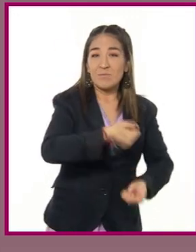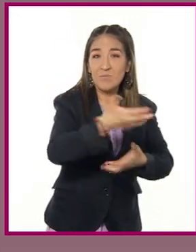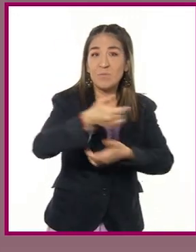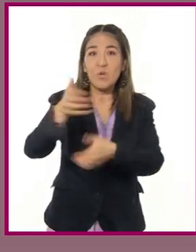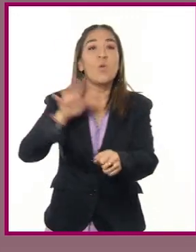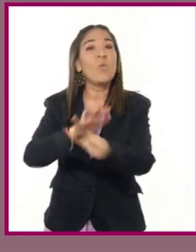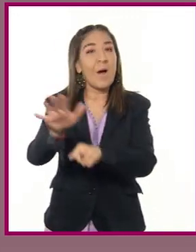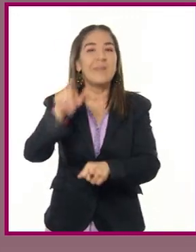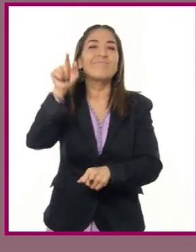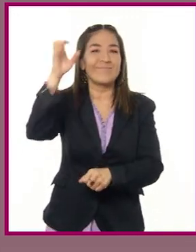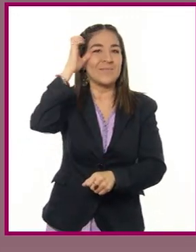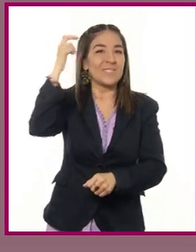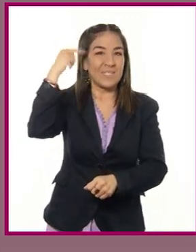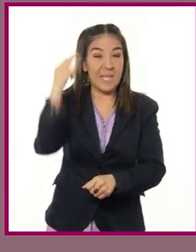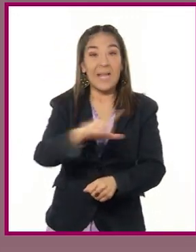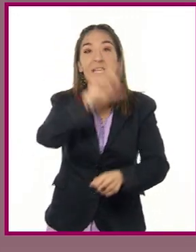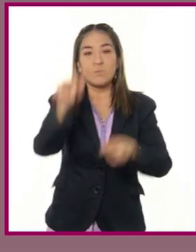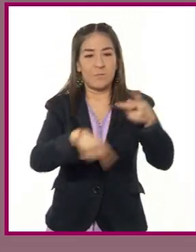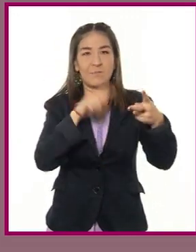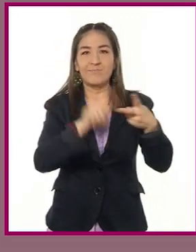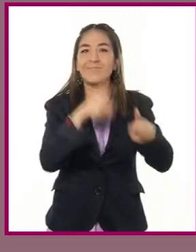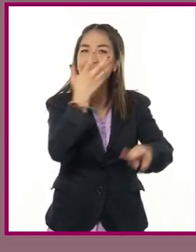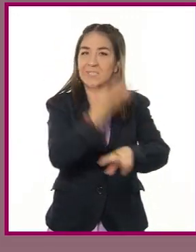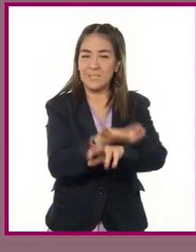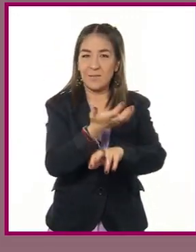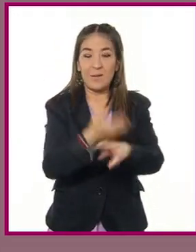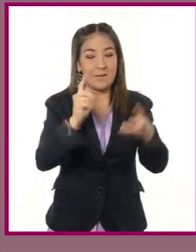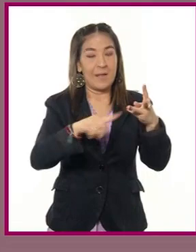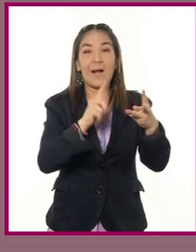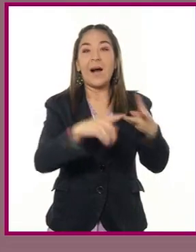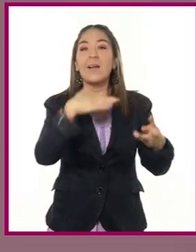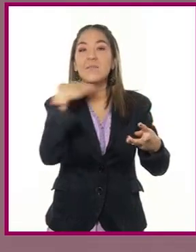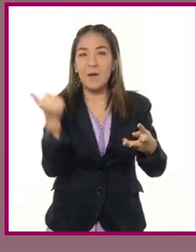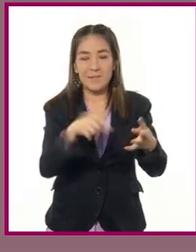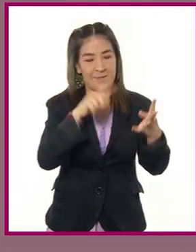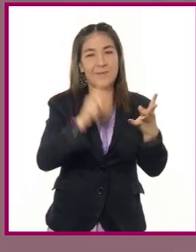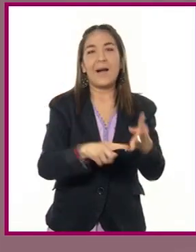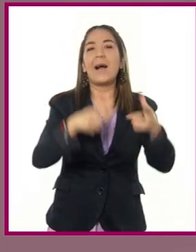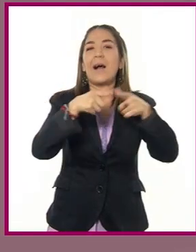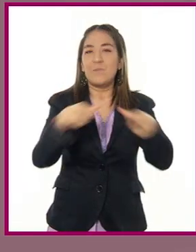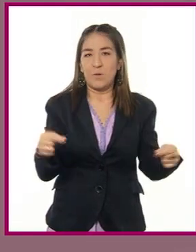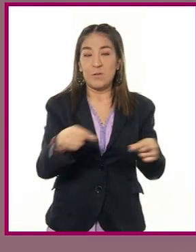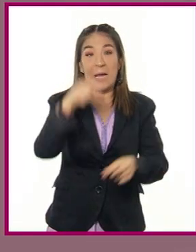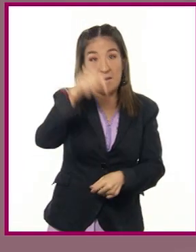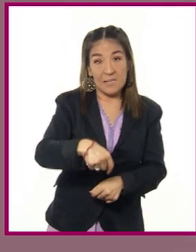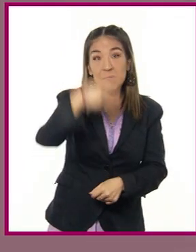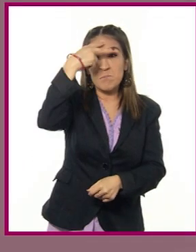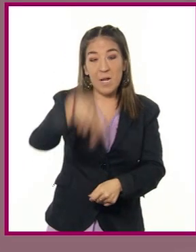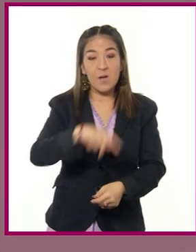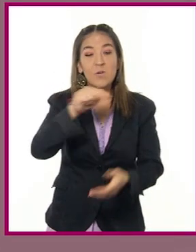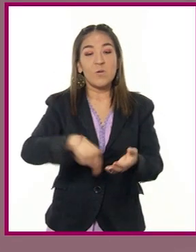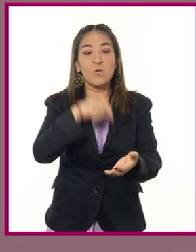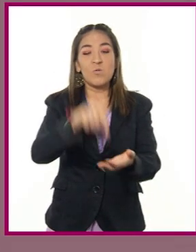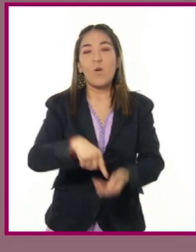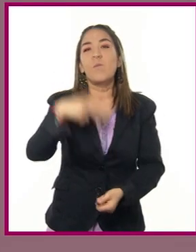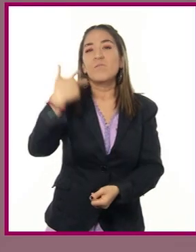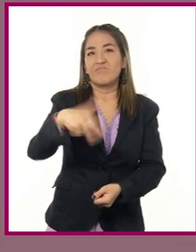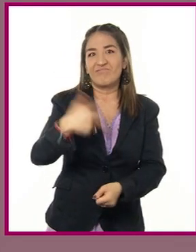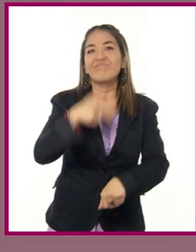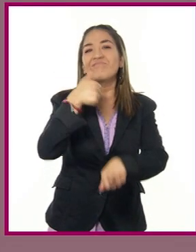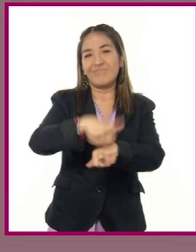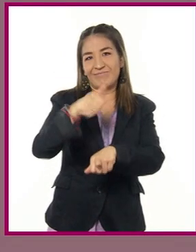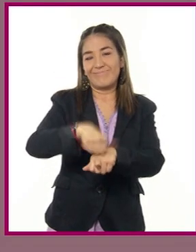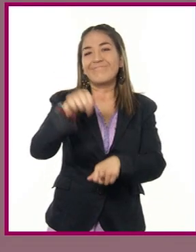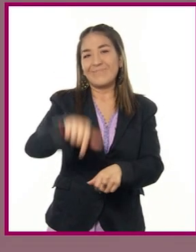China, seguido de Estados Unidos de América, Alemania y Japón. México ocupa el lugar número 13 de la lista.